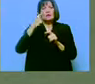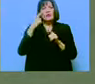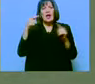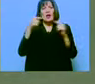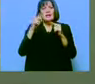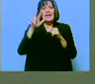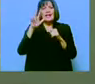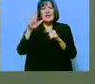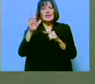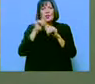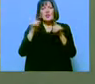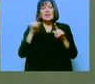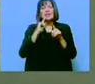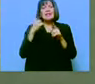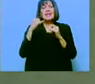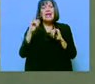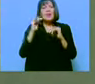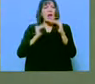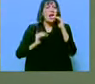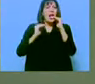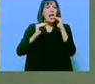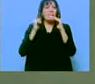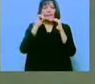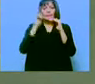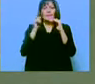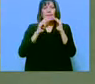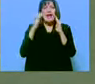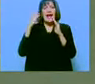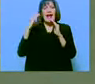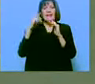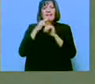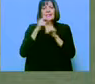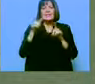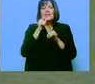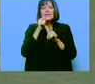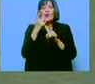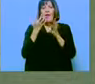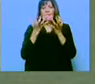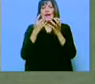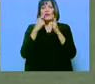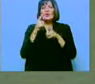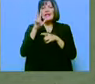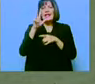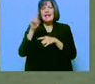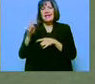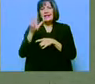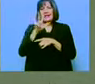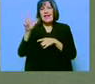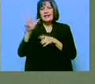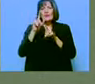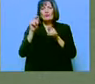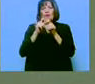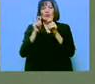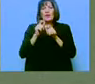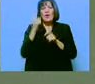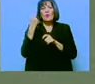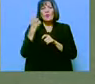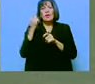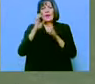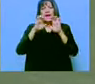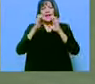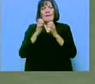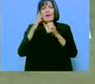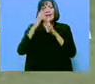con 35, siendo inalcanzable para el cartaginés, quien solo aspira a 33 y es el único equipo con